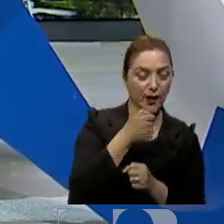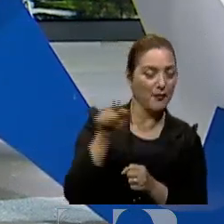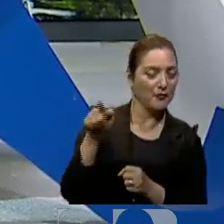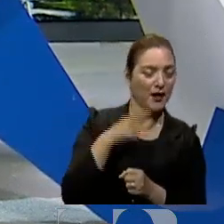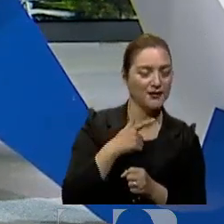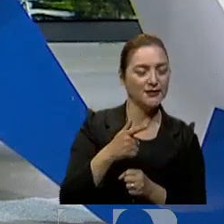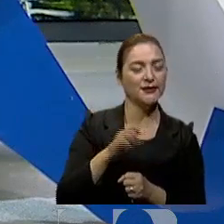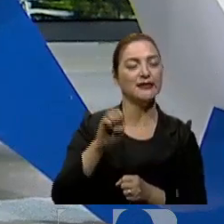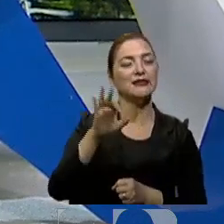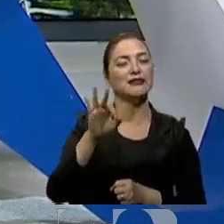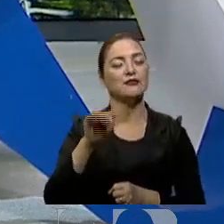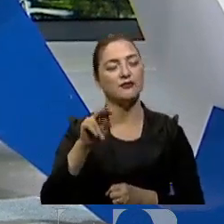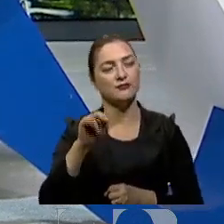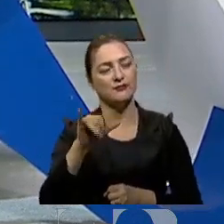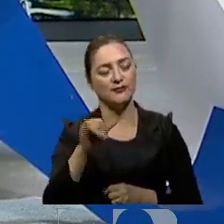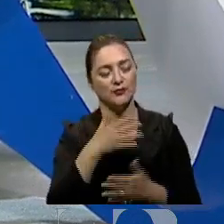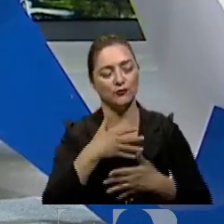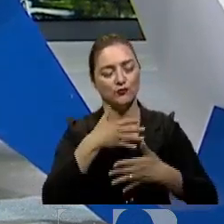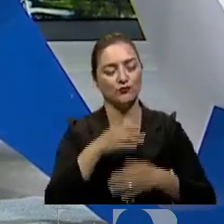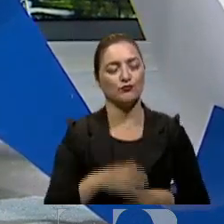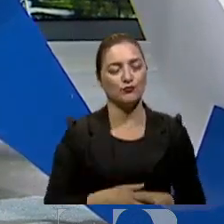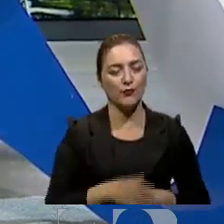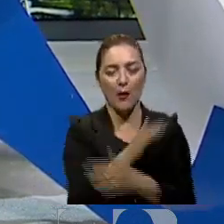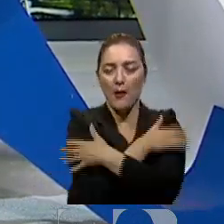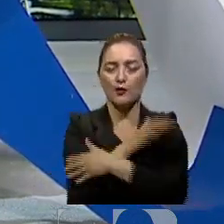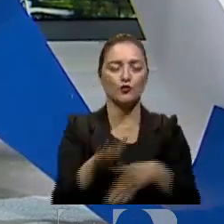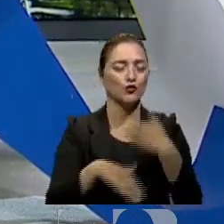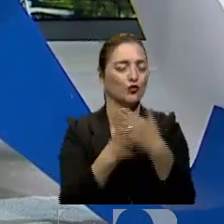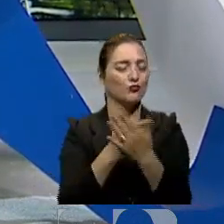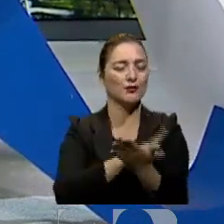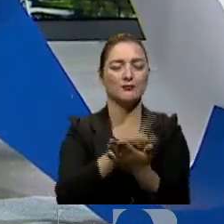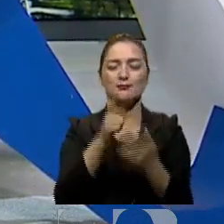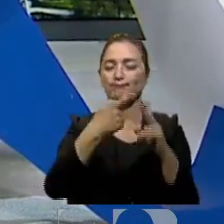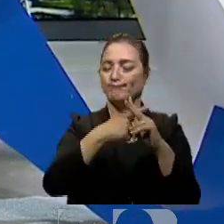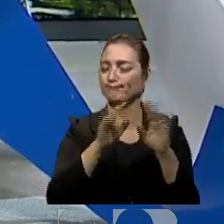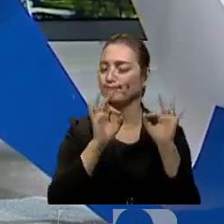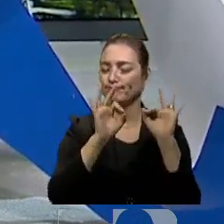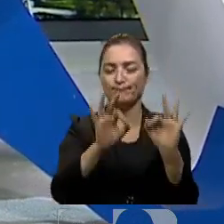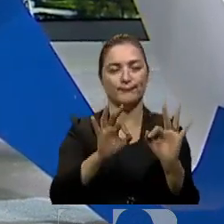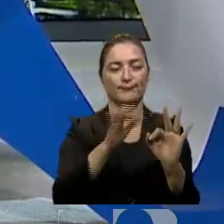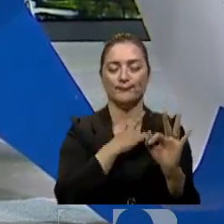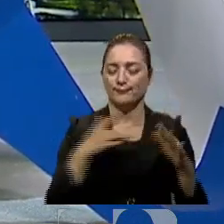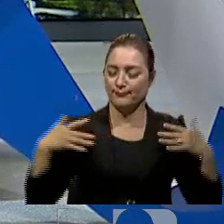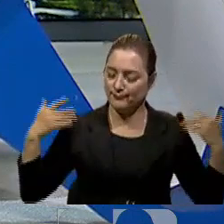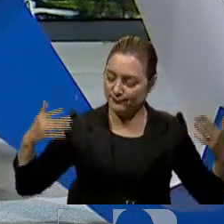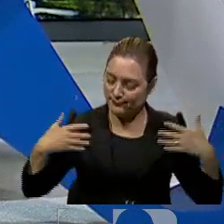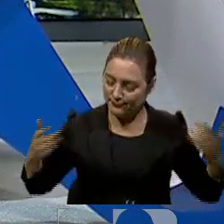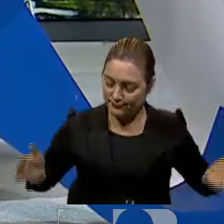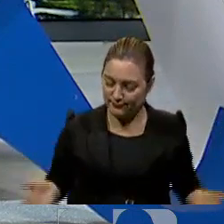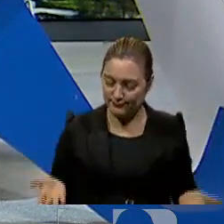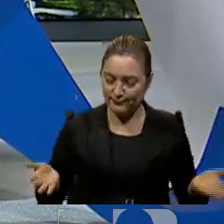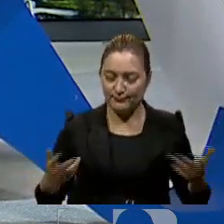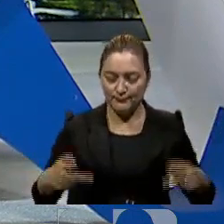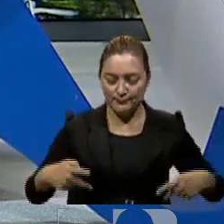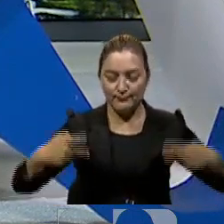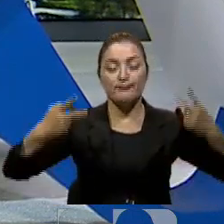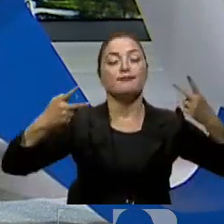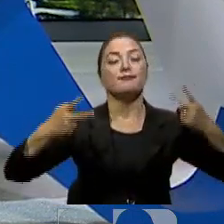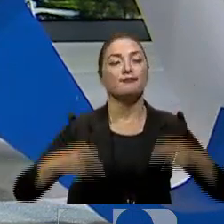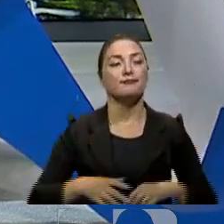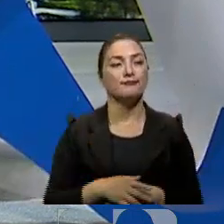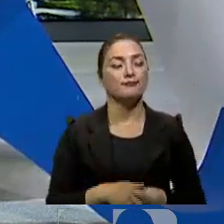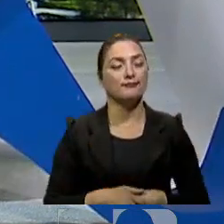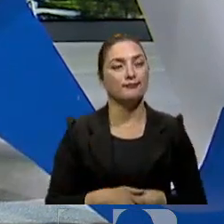También. Un abrazo con todos, buen inicio de semana. Yo vengo feliz, motivado, inspirado, empujado a seguir viviendo, porque